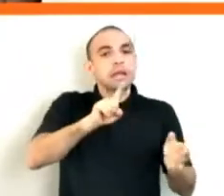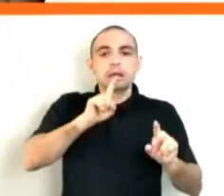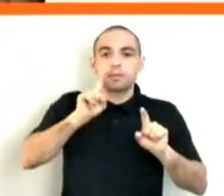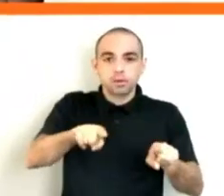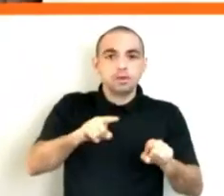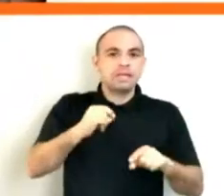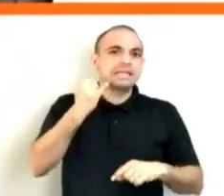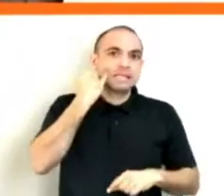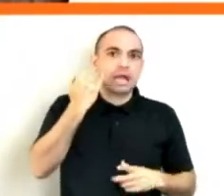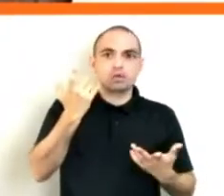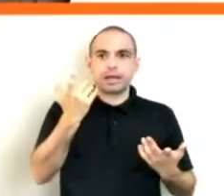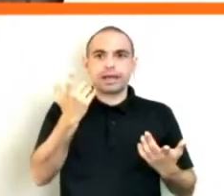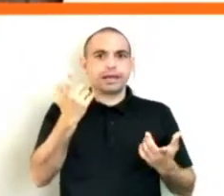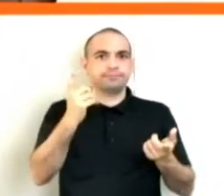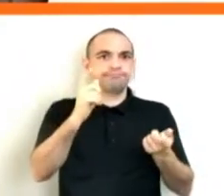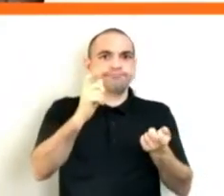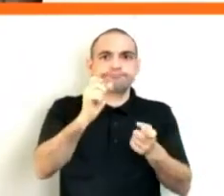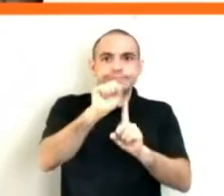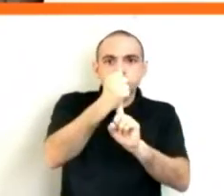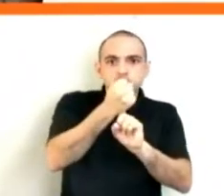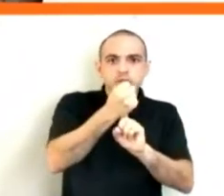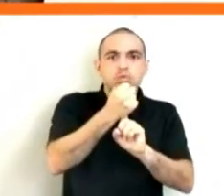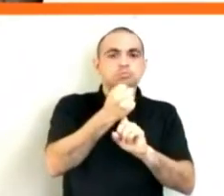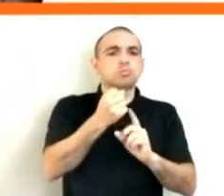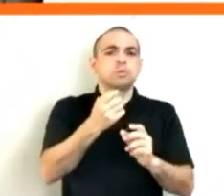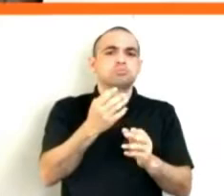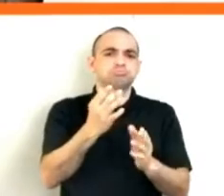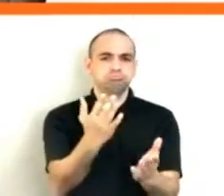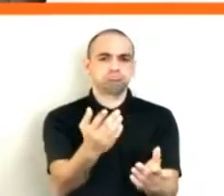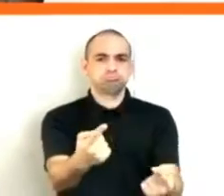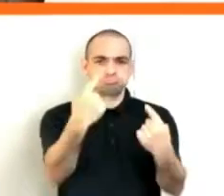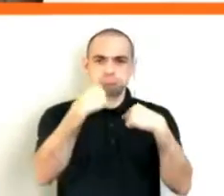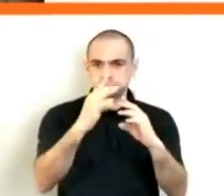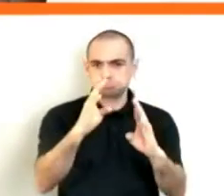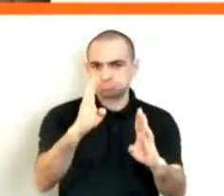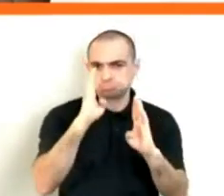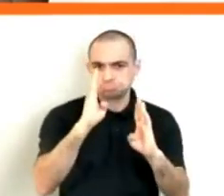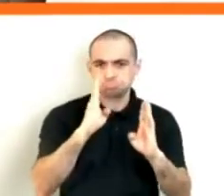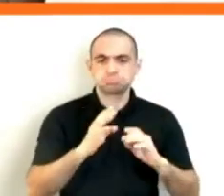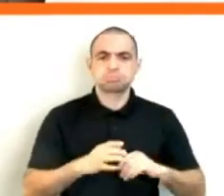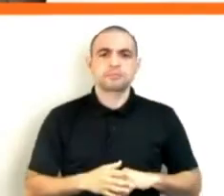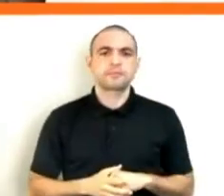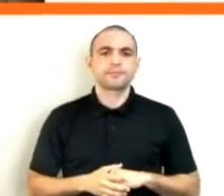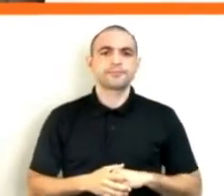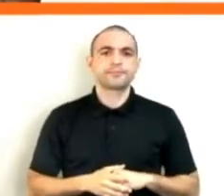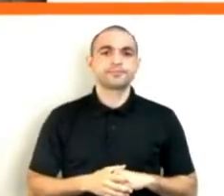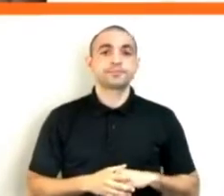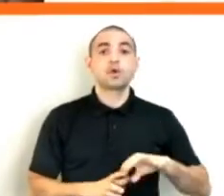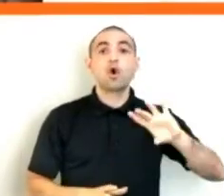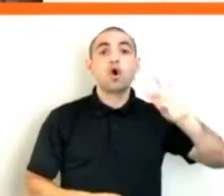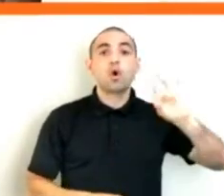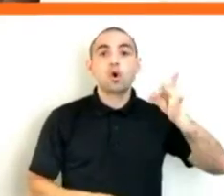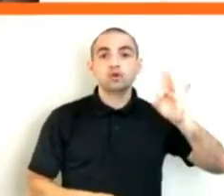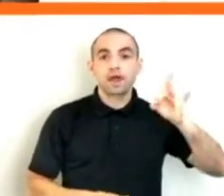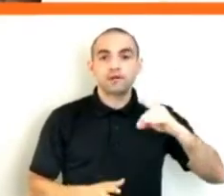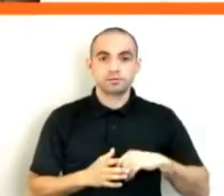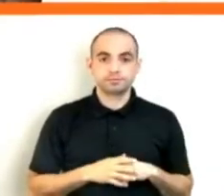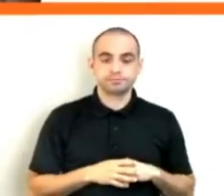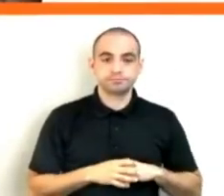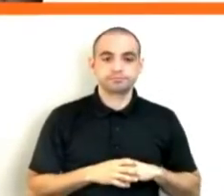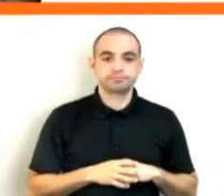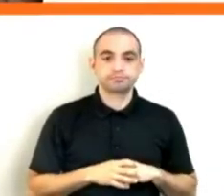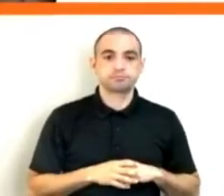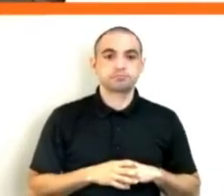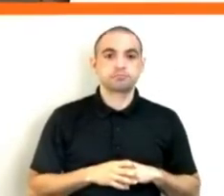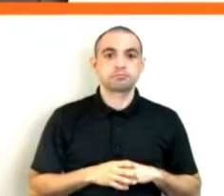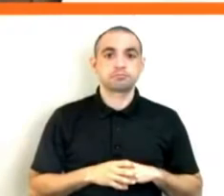situación, pues por programación lo vamos a estar atendiendo. La octava pregunta sería, ¿usted dejó de estudiar o asistir a un